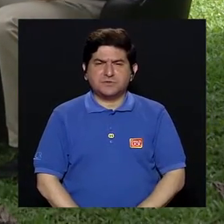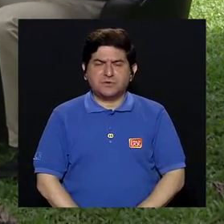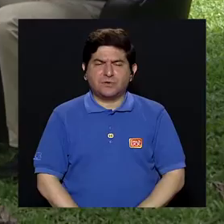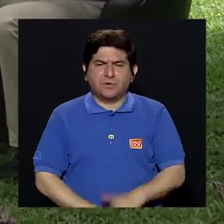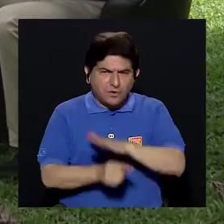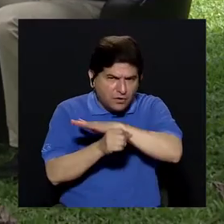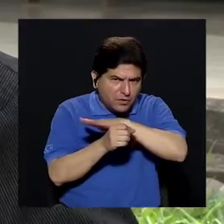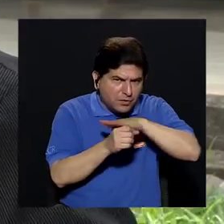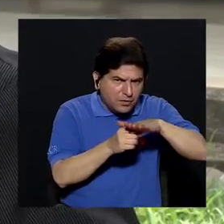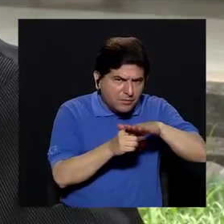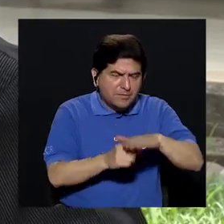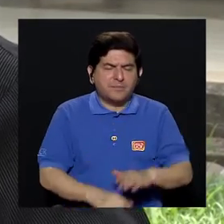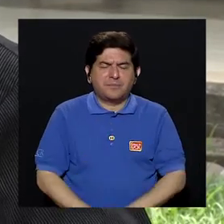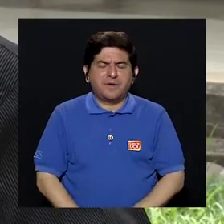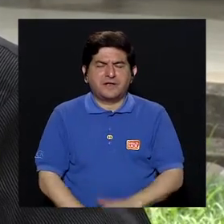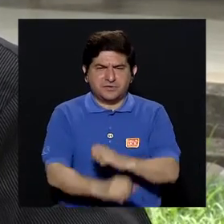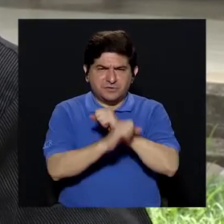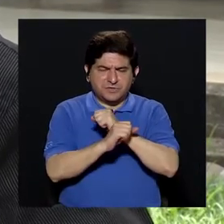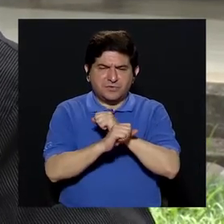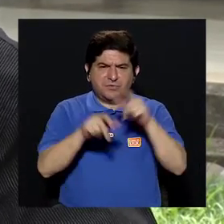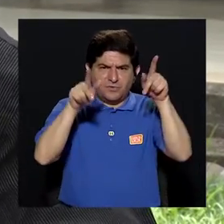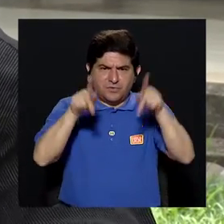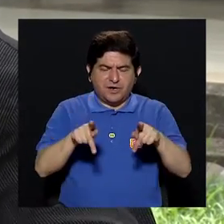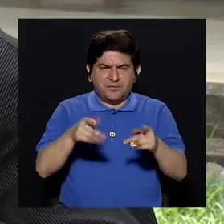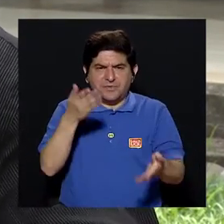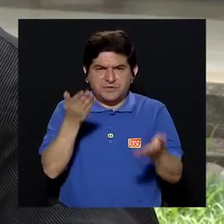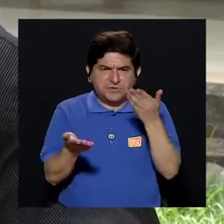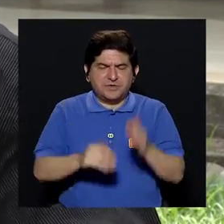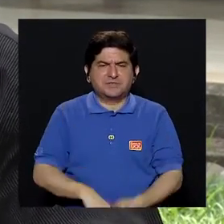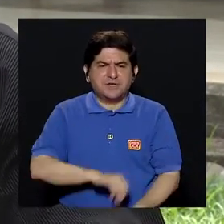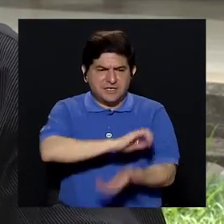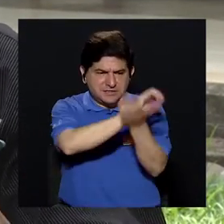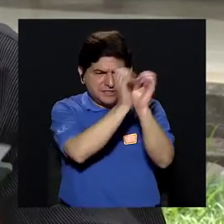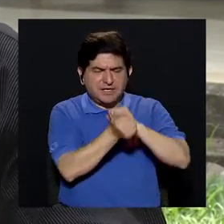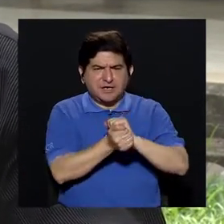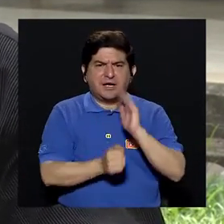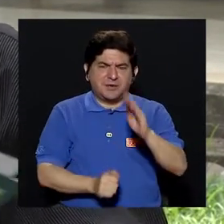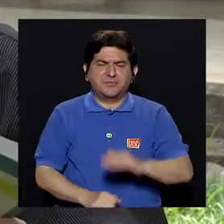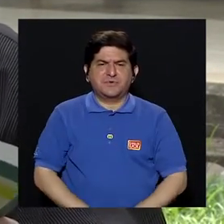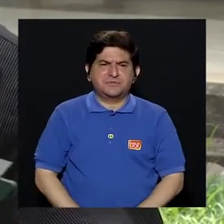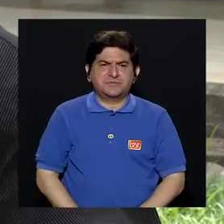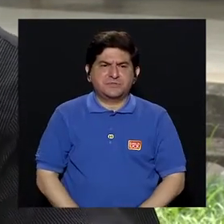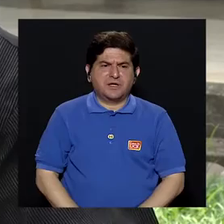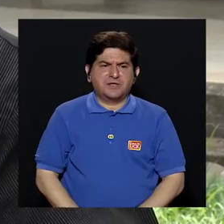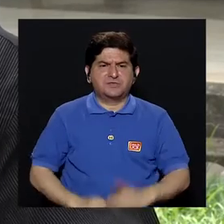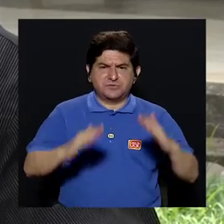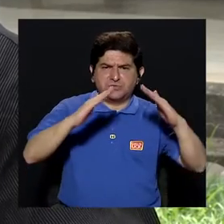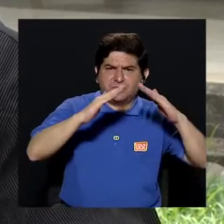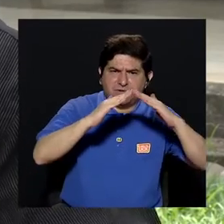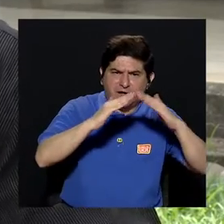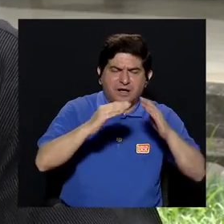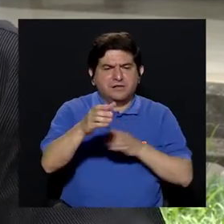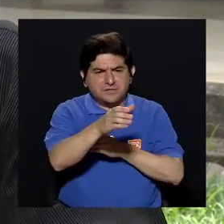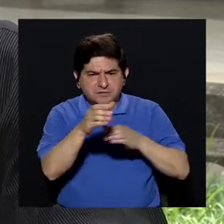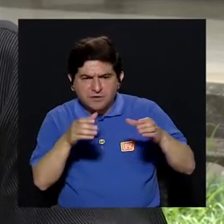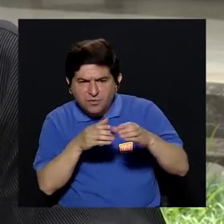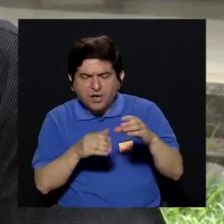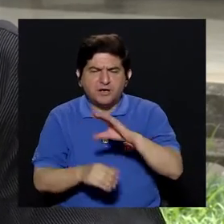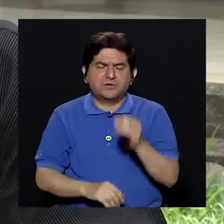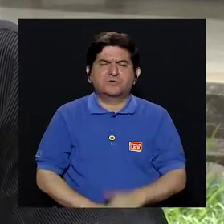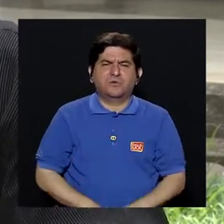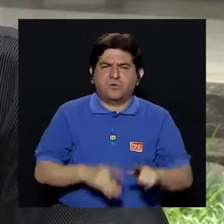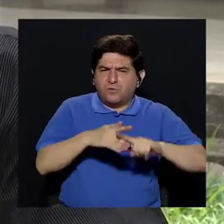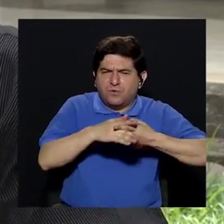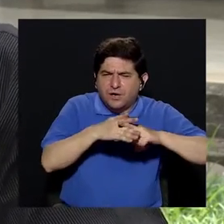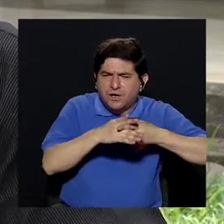ejemplo, el seguro le cubre a las personas, por ejemplo, cambios en su habitación o en su casa, adaptaciones que